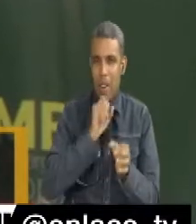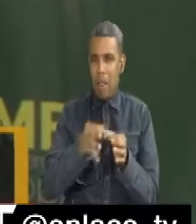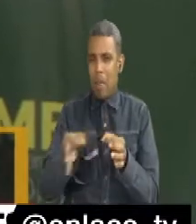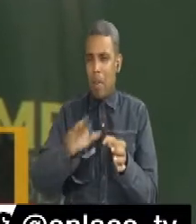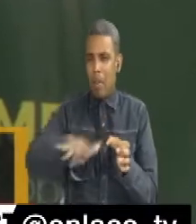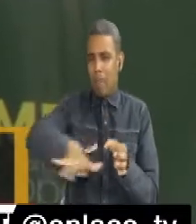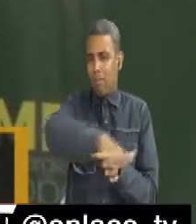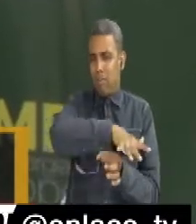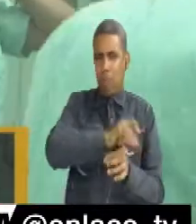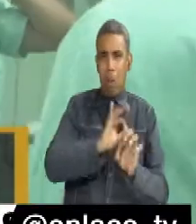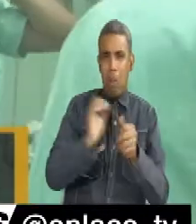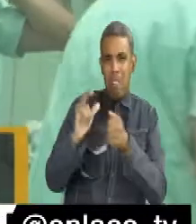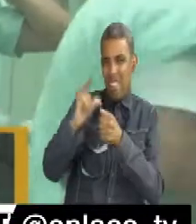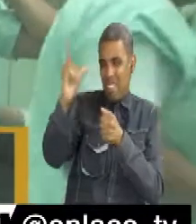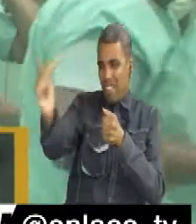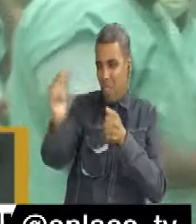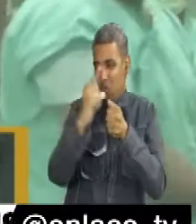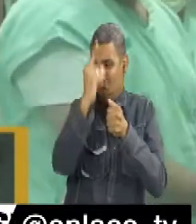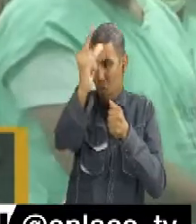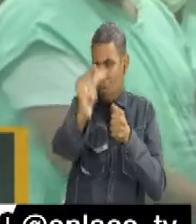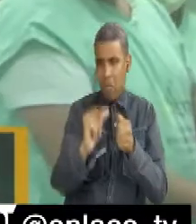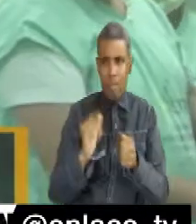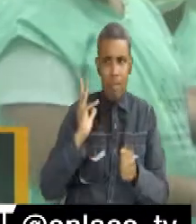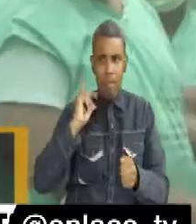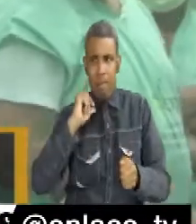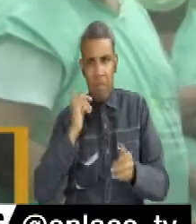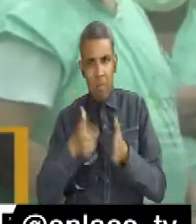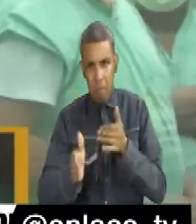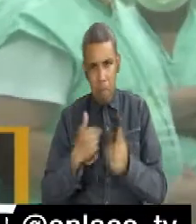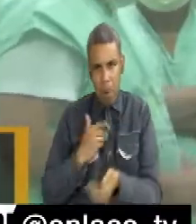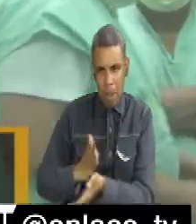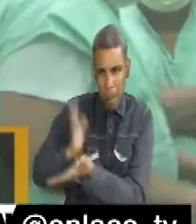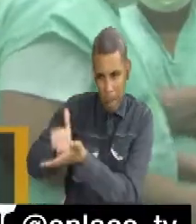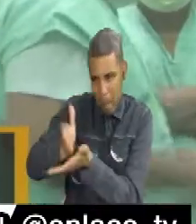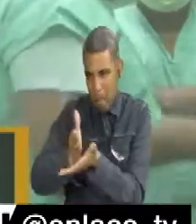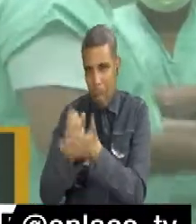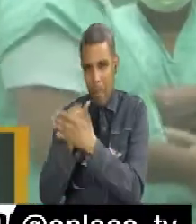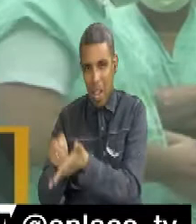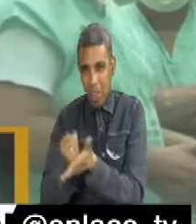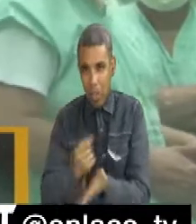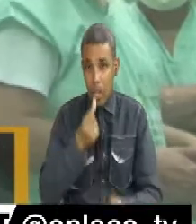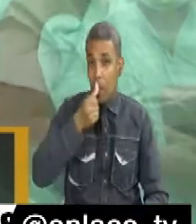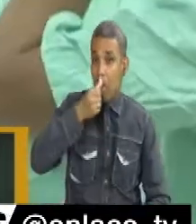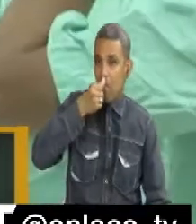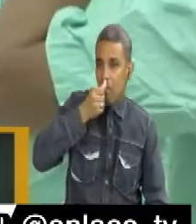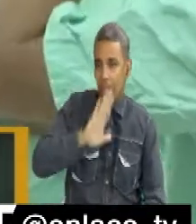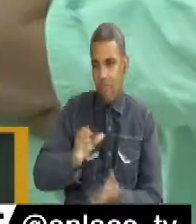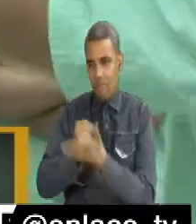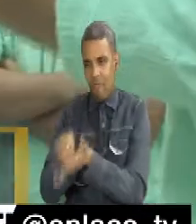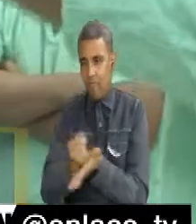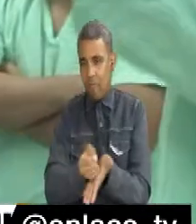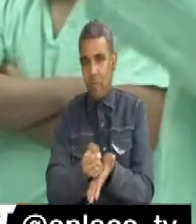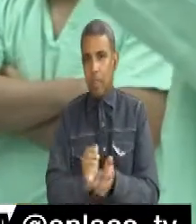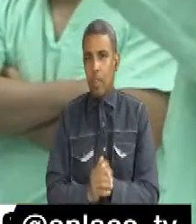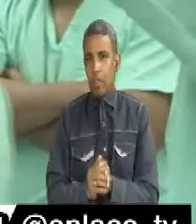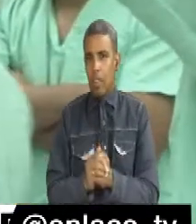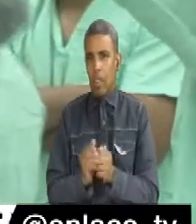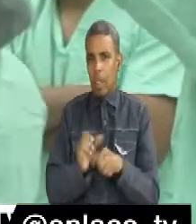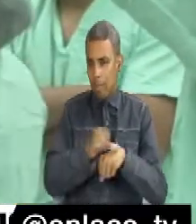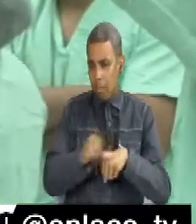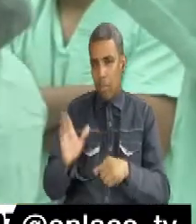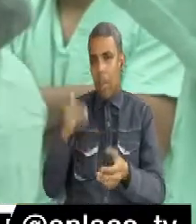de lugares lejanos que estamos atendiendo para que puedan sonreír. Enlace Noticias conoció que estas cirugías irán hasta el próximo